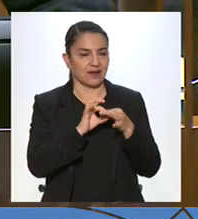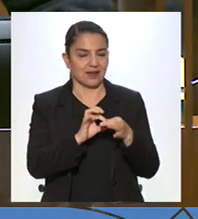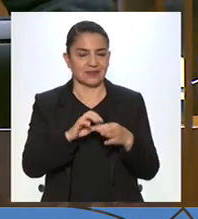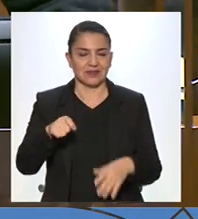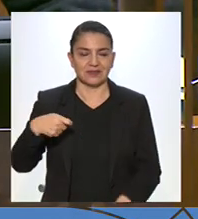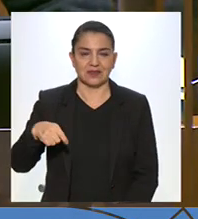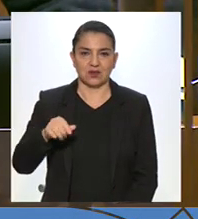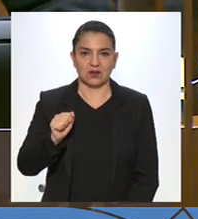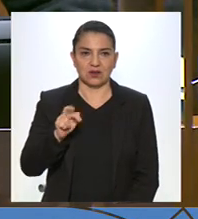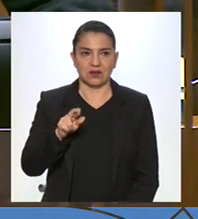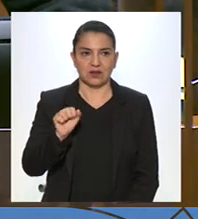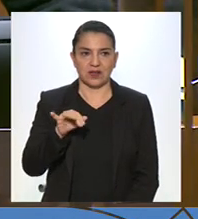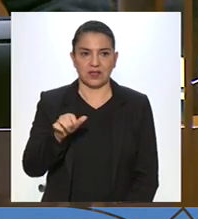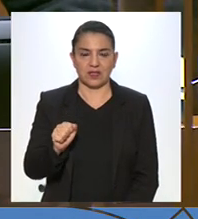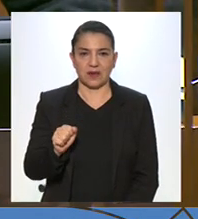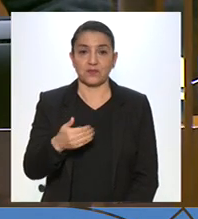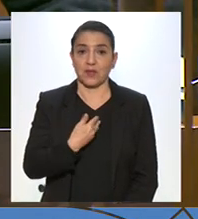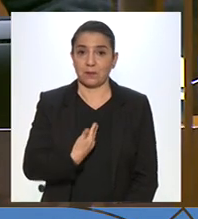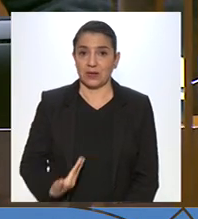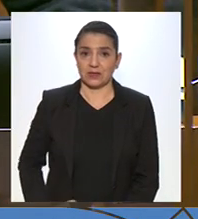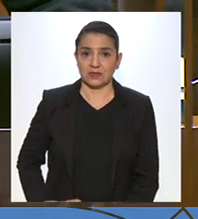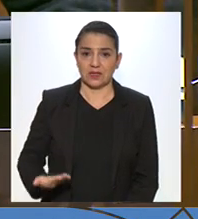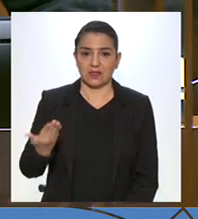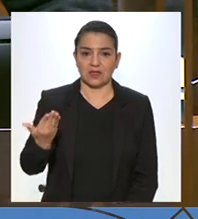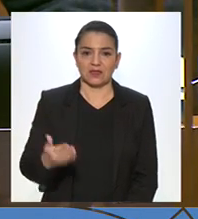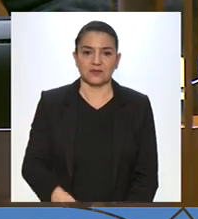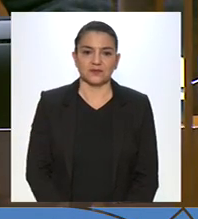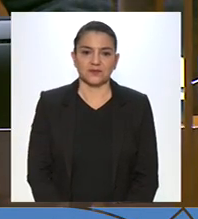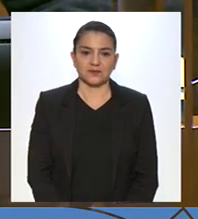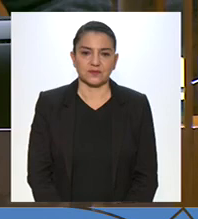senador Pedro Araya. Presidente.